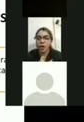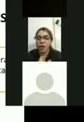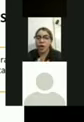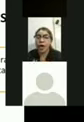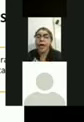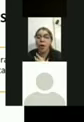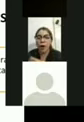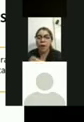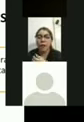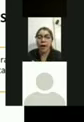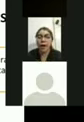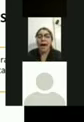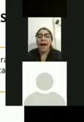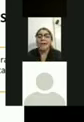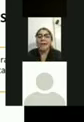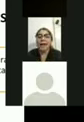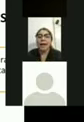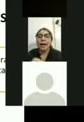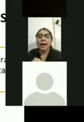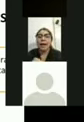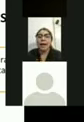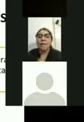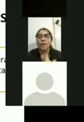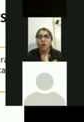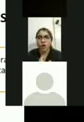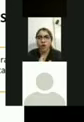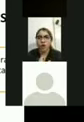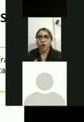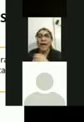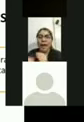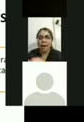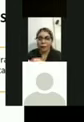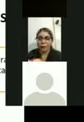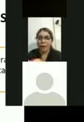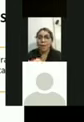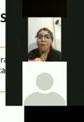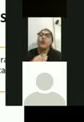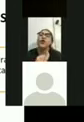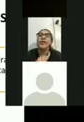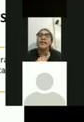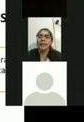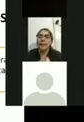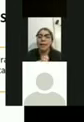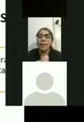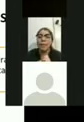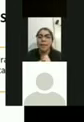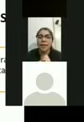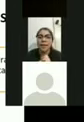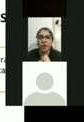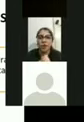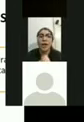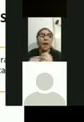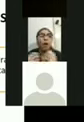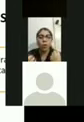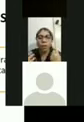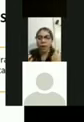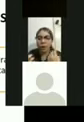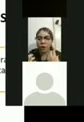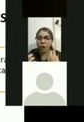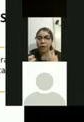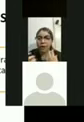estos niños, en la cual fue hacer en función gráfica y en función escrita la representación de